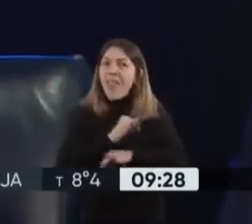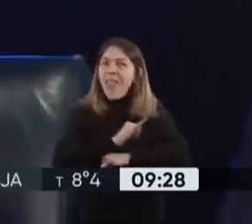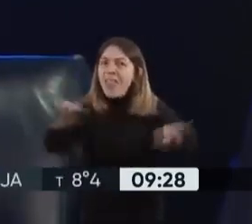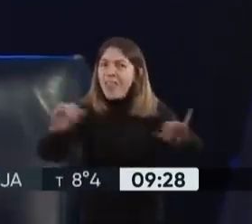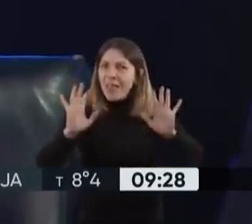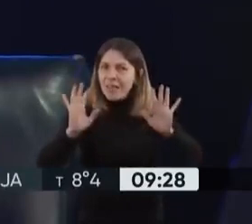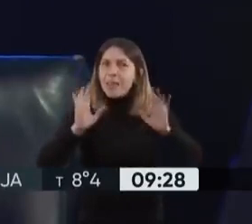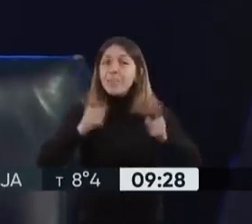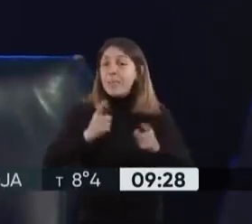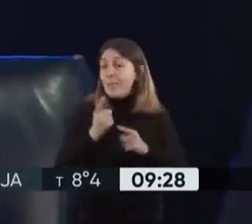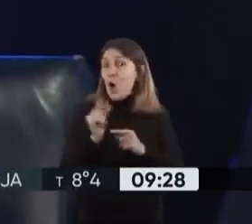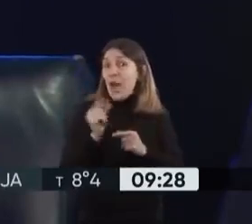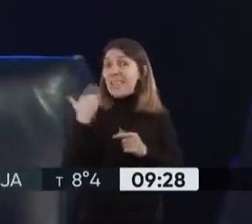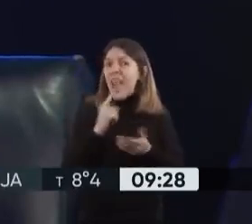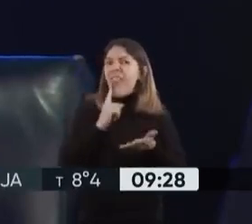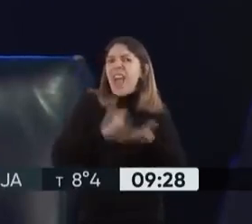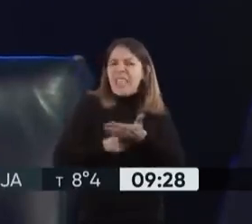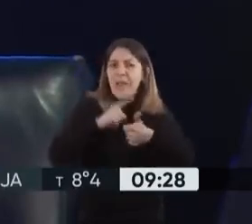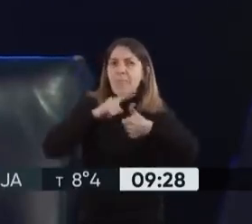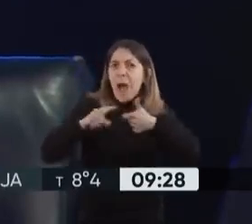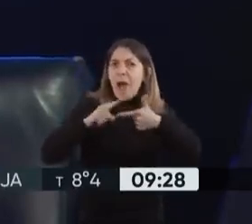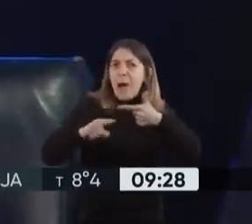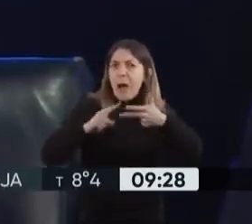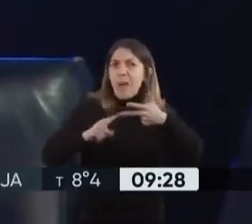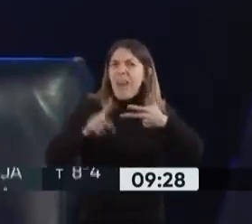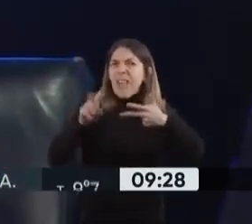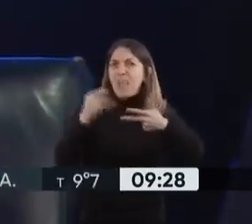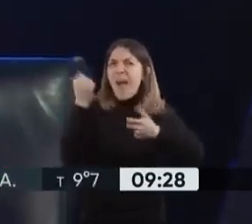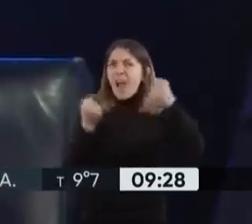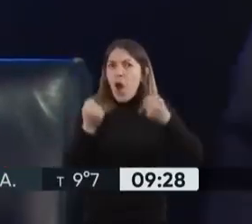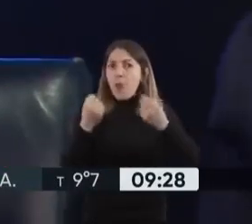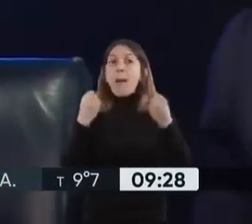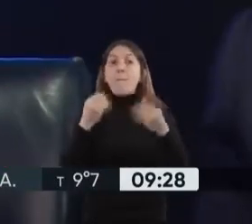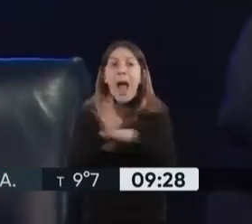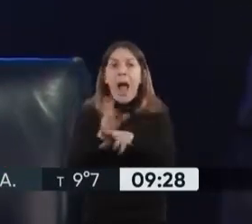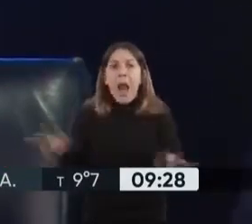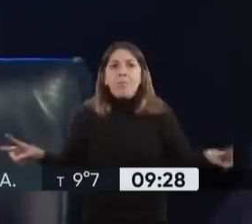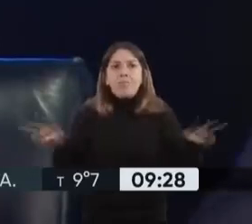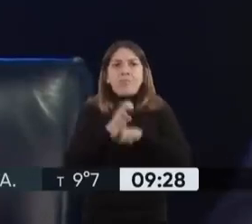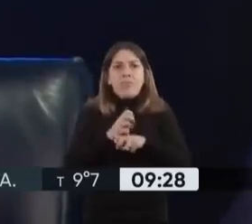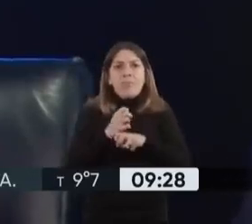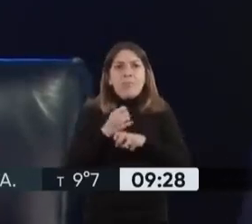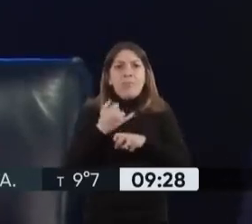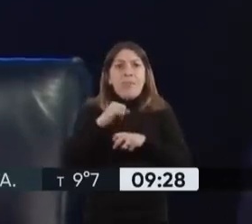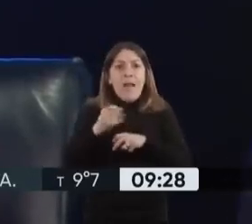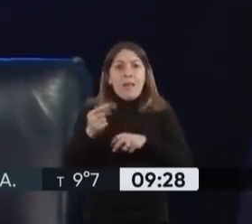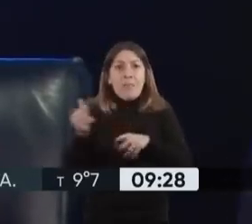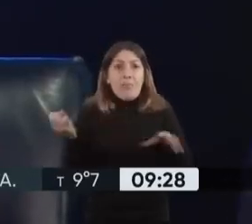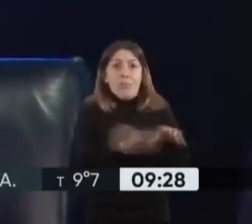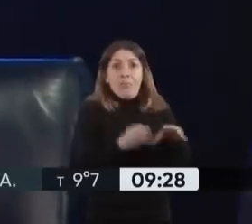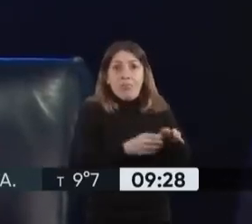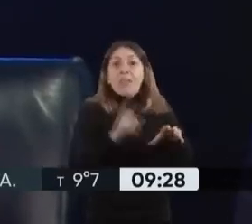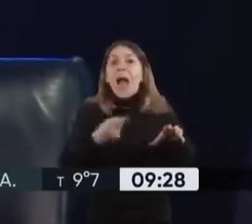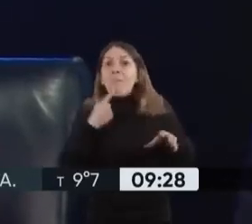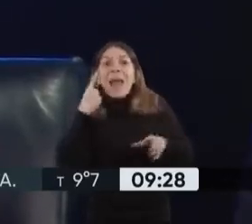estas medidas que yo decía hace un ratito que tienen que ver con ir hacia un terreno de tasas de interés positiva y de nuevos instrumentos que